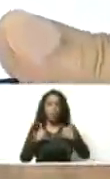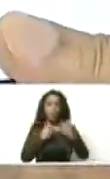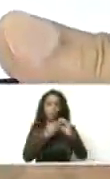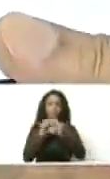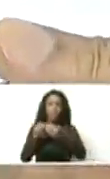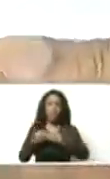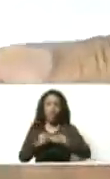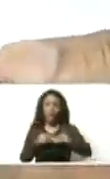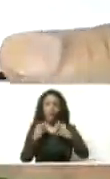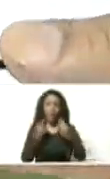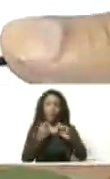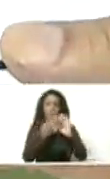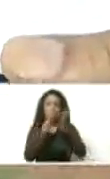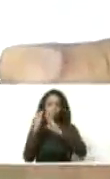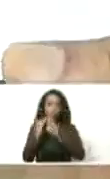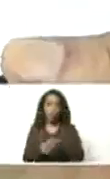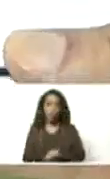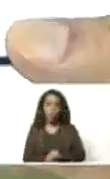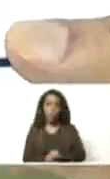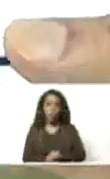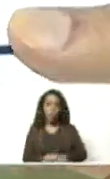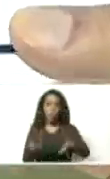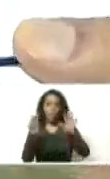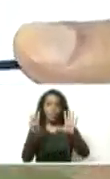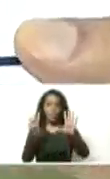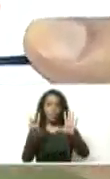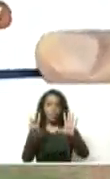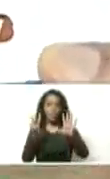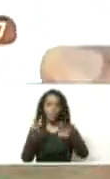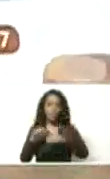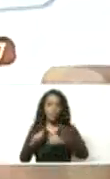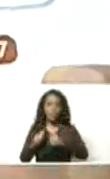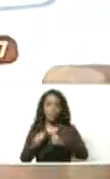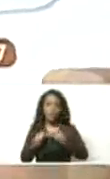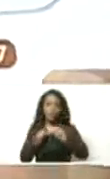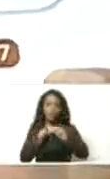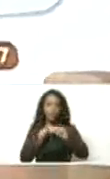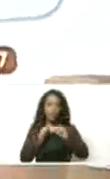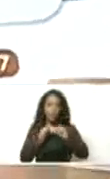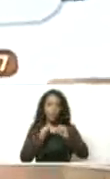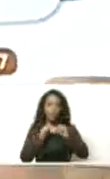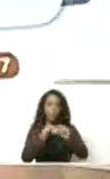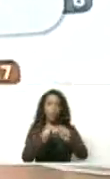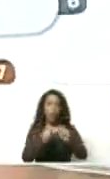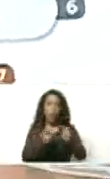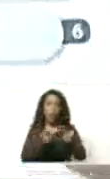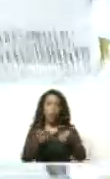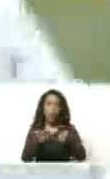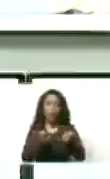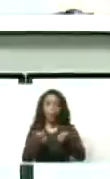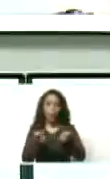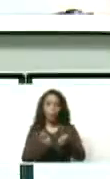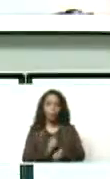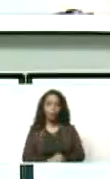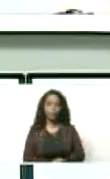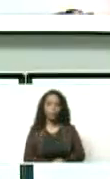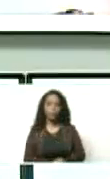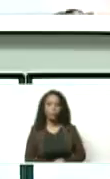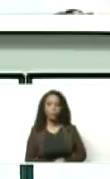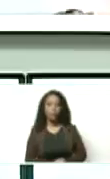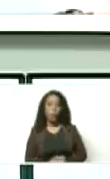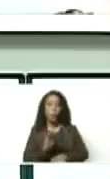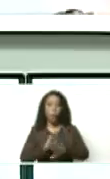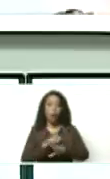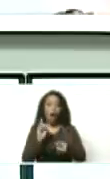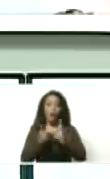autosustentabilidad y economía comunal. Y 7, a veces lo más importante, seguimiento y control. Porque